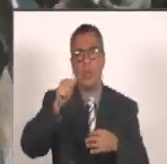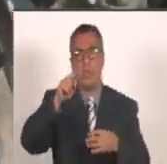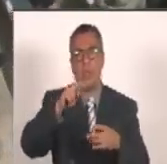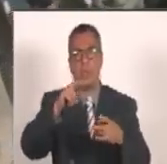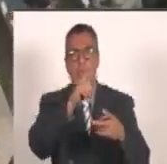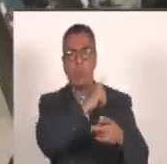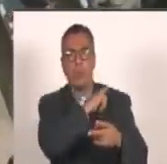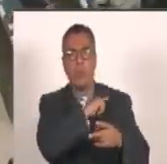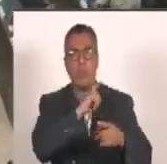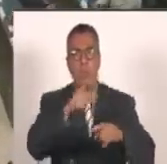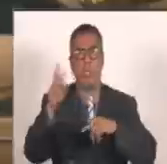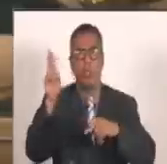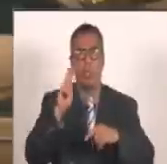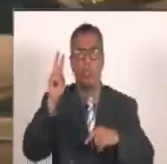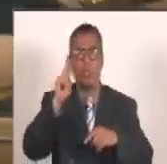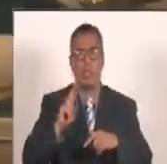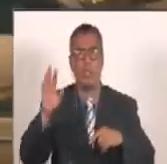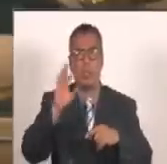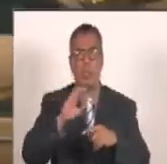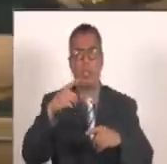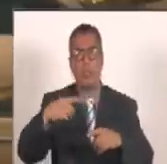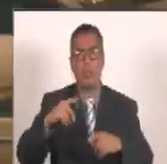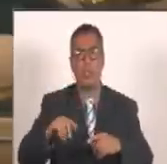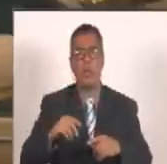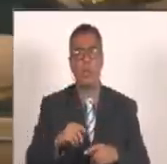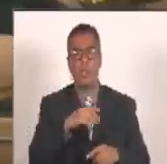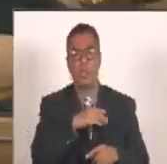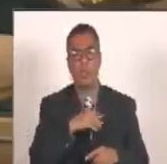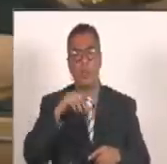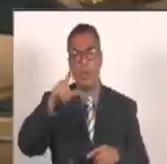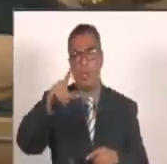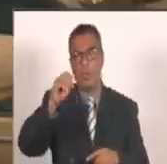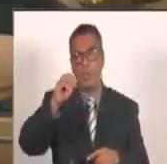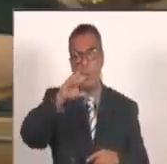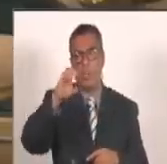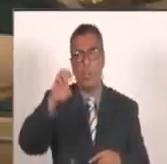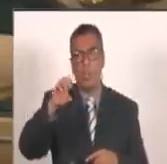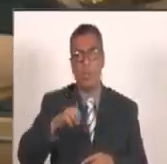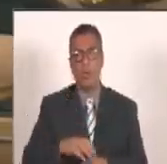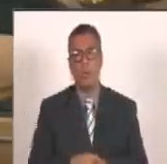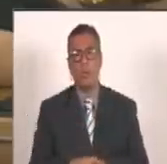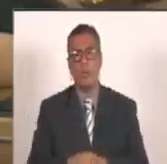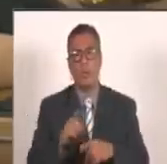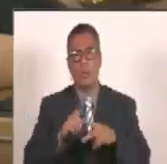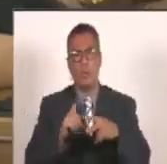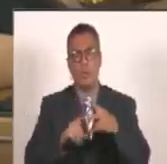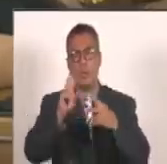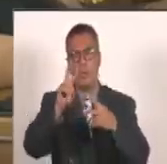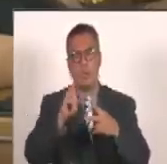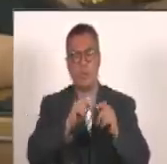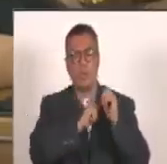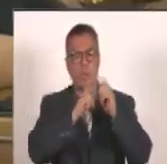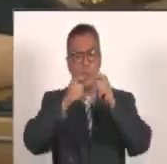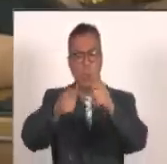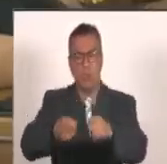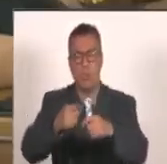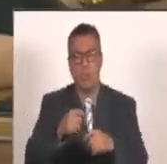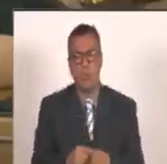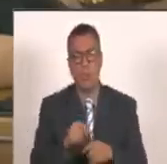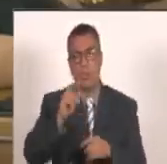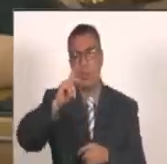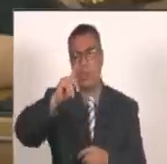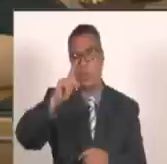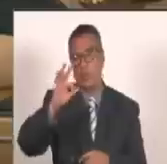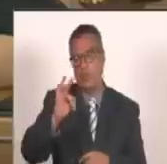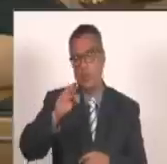Reino de Camboya y la República Democrática Popular, Laos. Segundo, designar al ciudadano